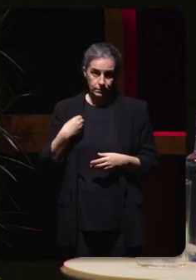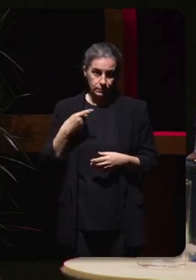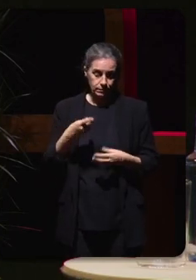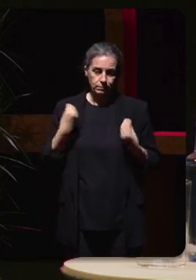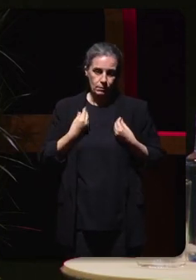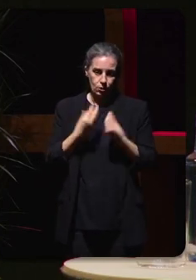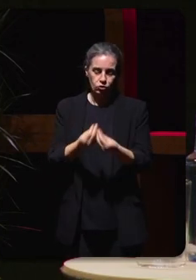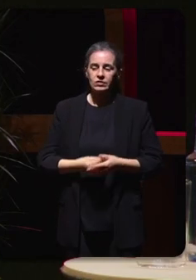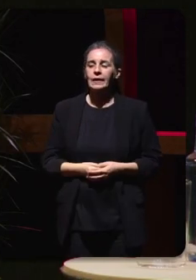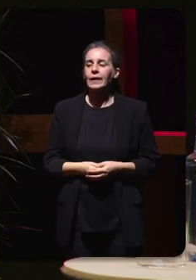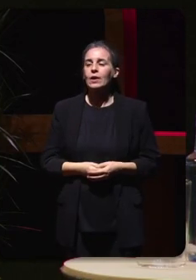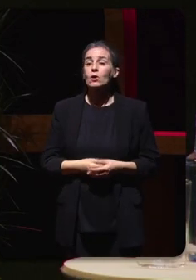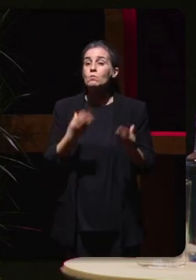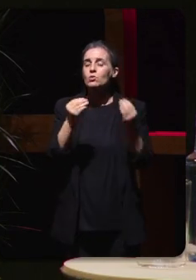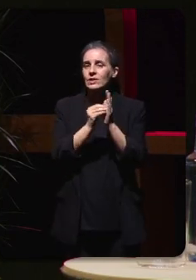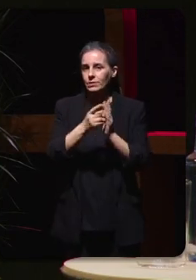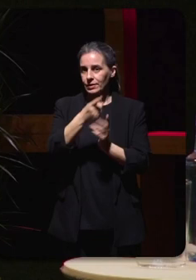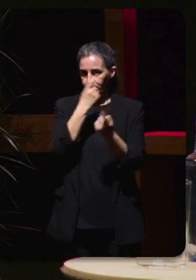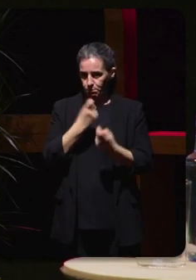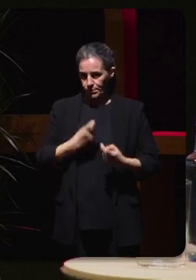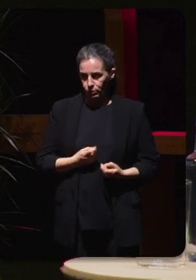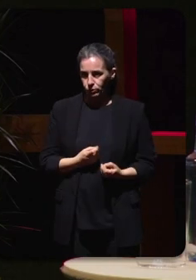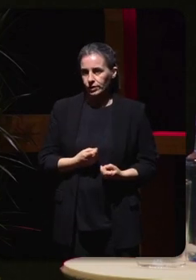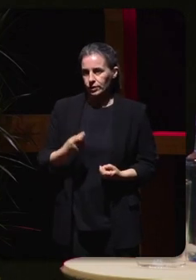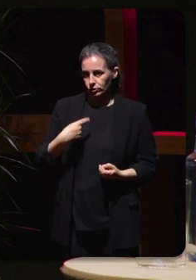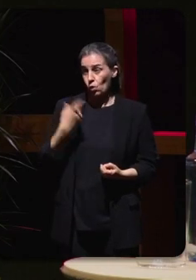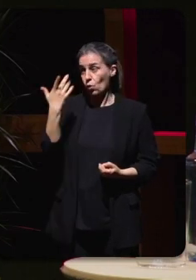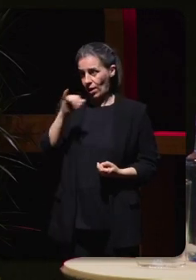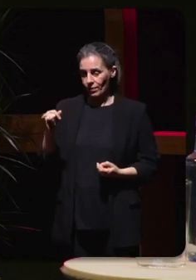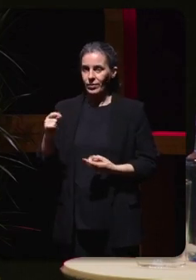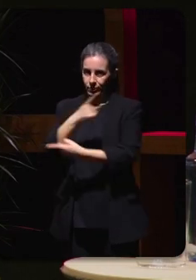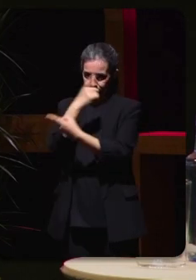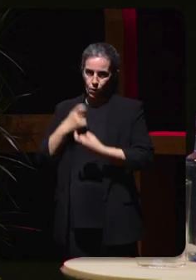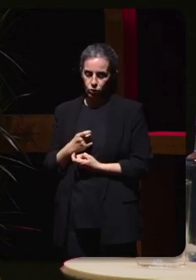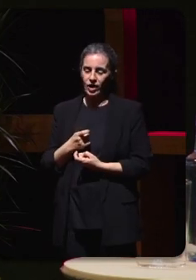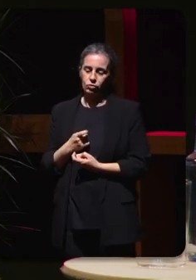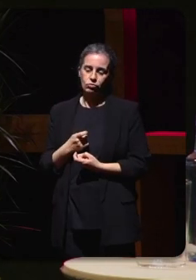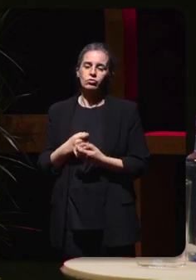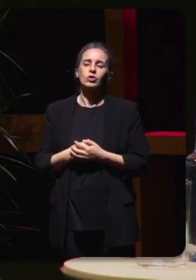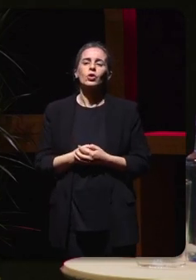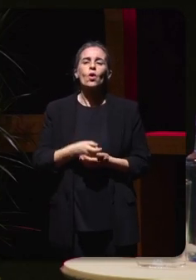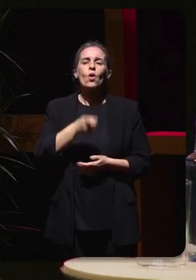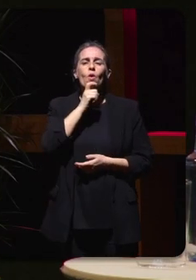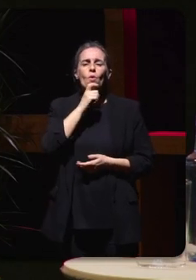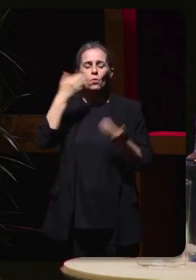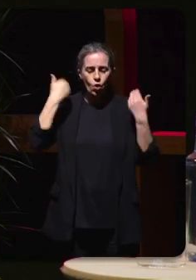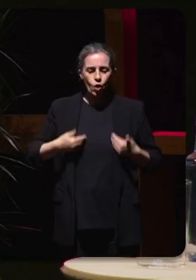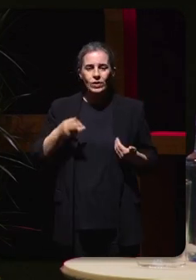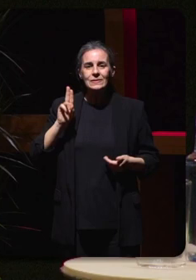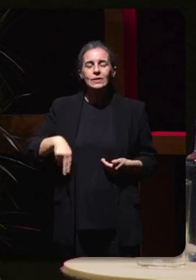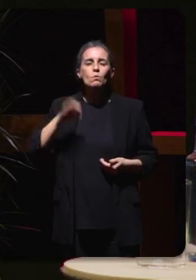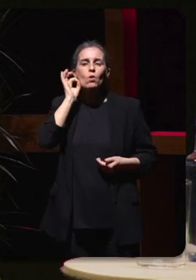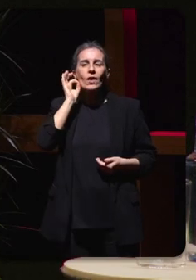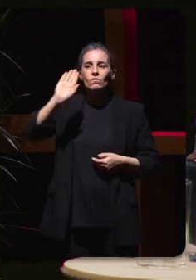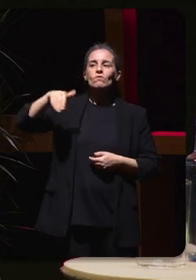¿no? Me preguntan muchísimas veces, ¿no? Y esto es una vez que me preguntaron para colaborar en un libro, ¿cómo es ser mujer ahí